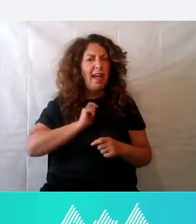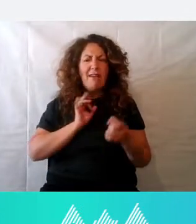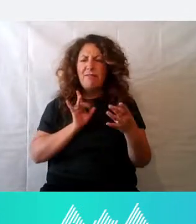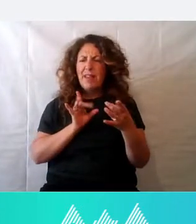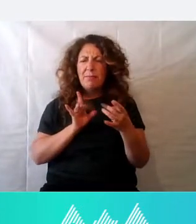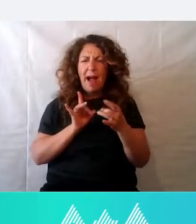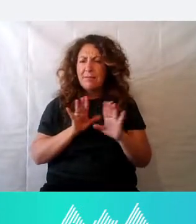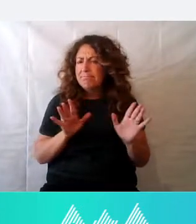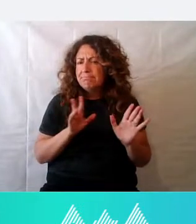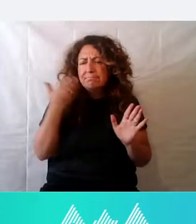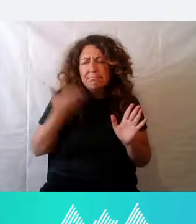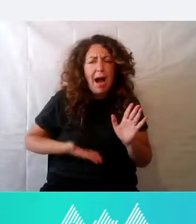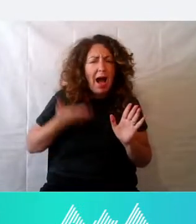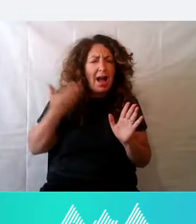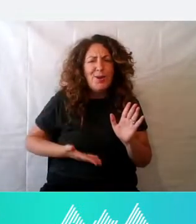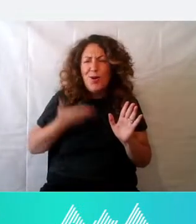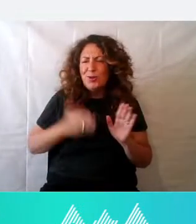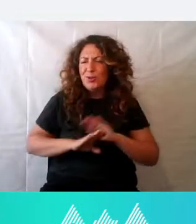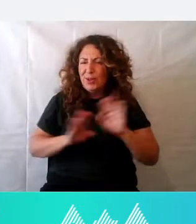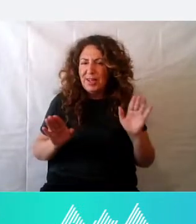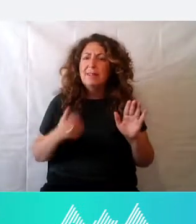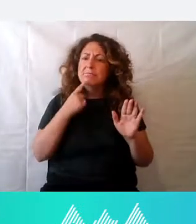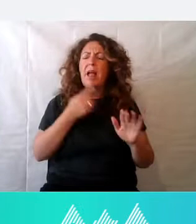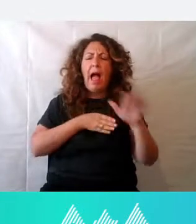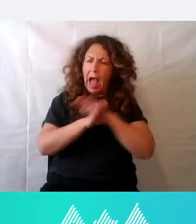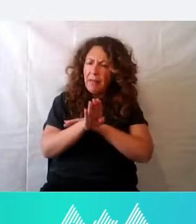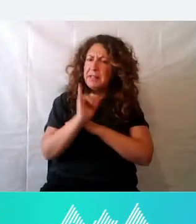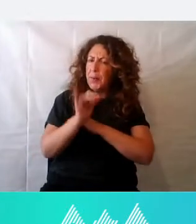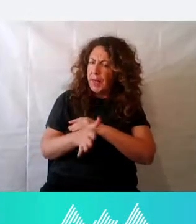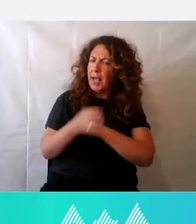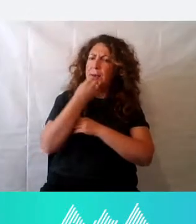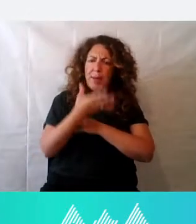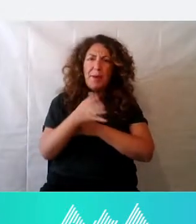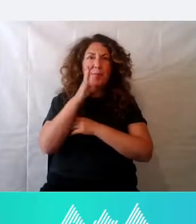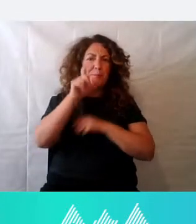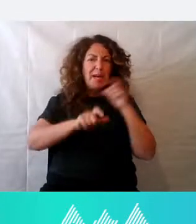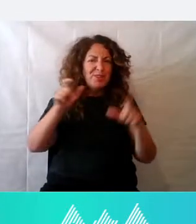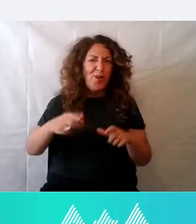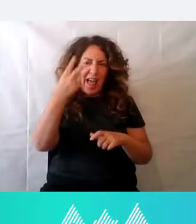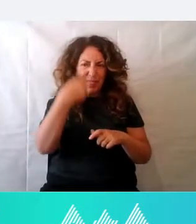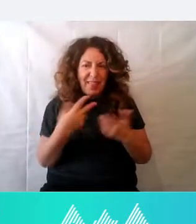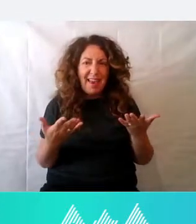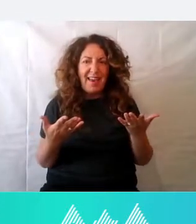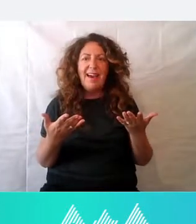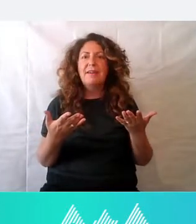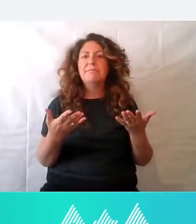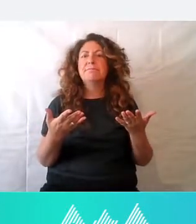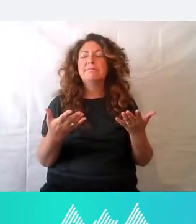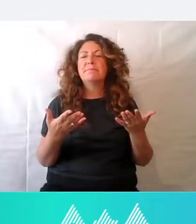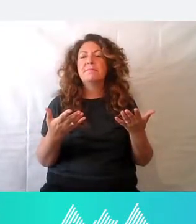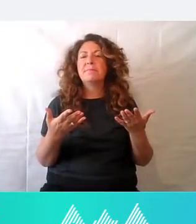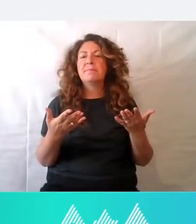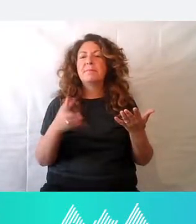cuando nos dice oye está muy bien la accesibilidad porque permite a personas ciegas el poder seguir en una